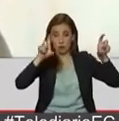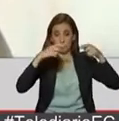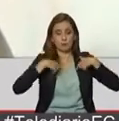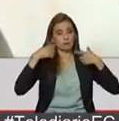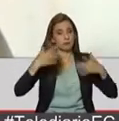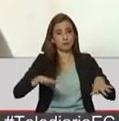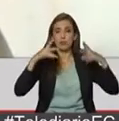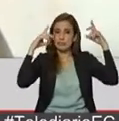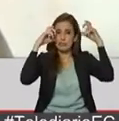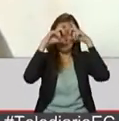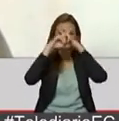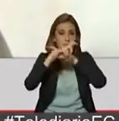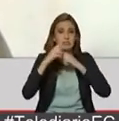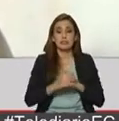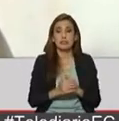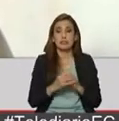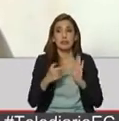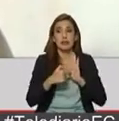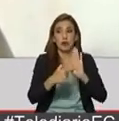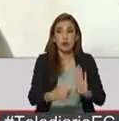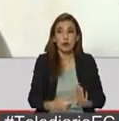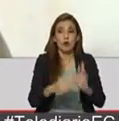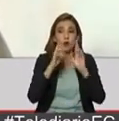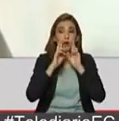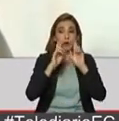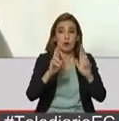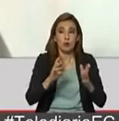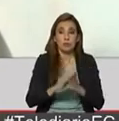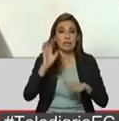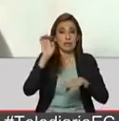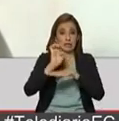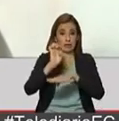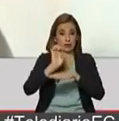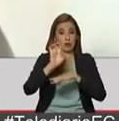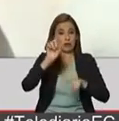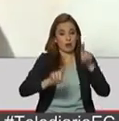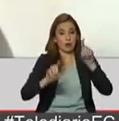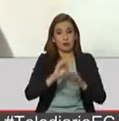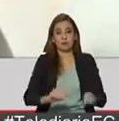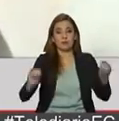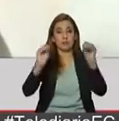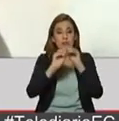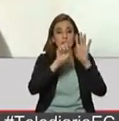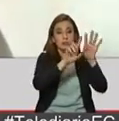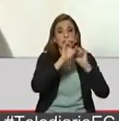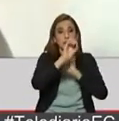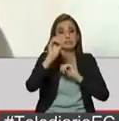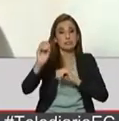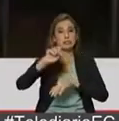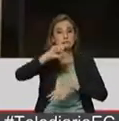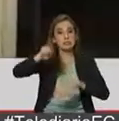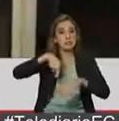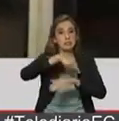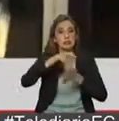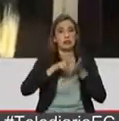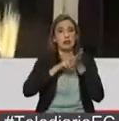que estamos pasando ahora mismo, serán unos indicadores muy fuertes. Por ejemplo, decían que en el Ecuador hay que dedicar más de 600 horas para el tema de tramitología.